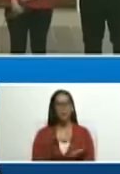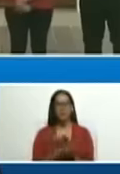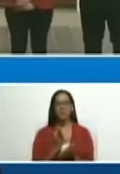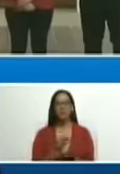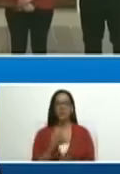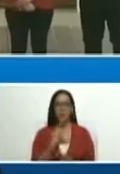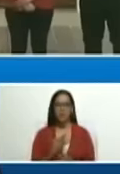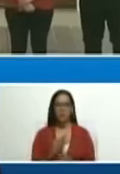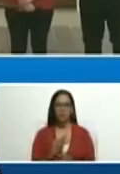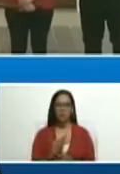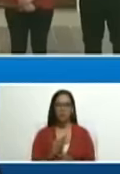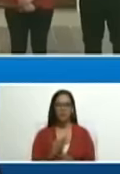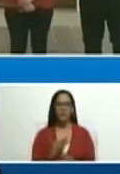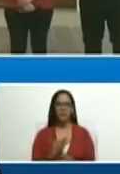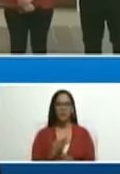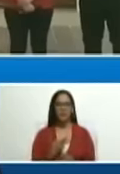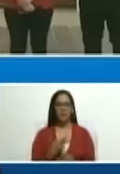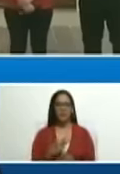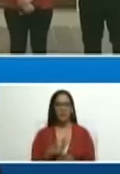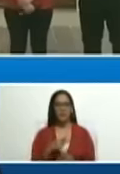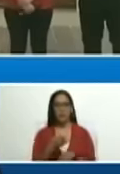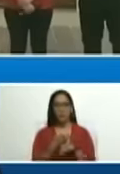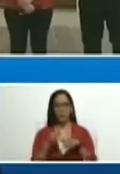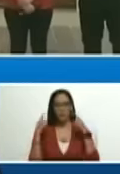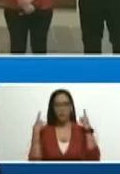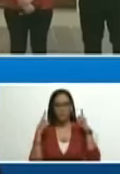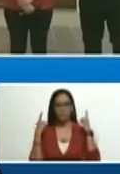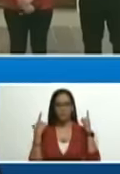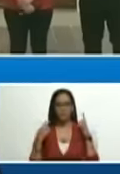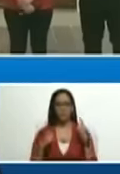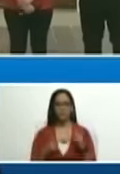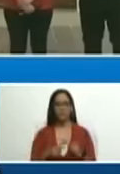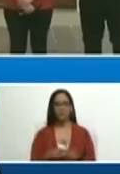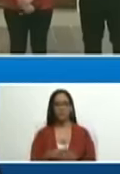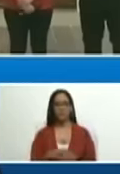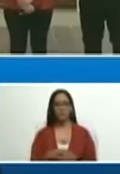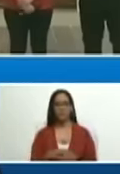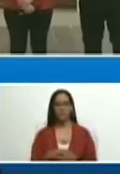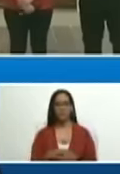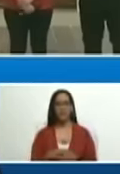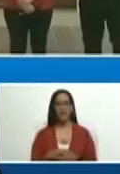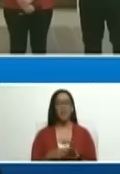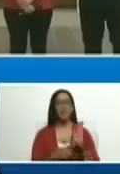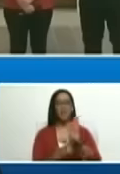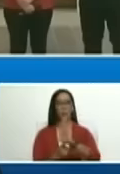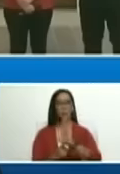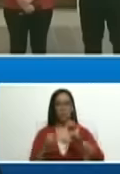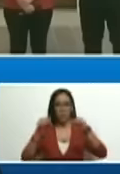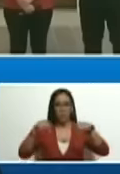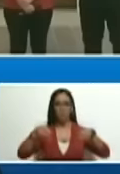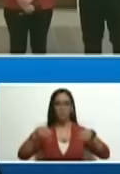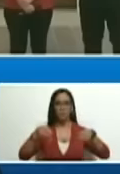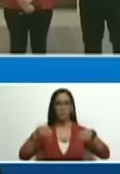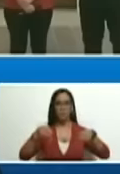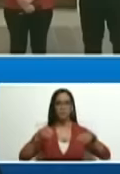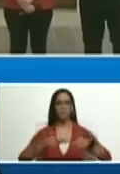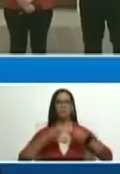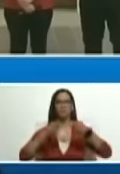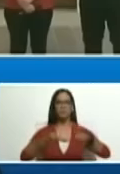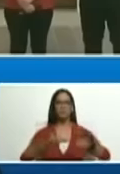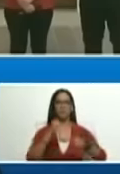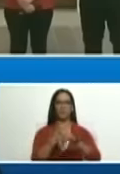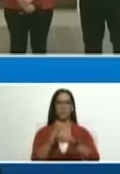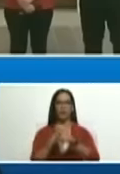digo, Alejandro Terán Suárez, y lo demostramos hoy, entregando esta gran